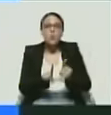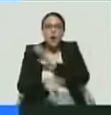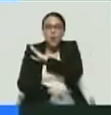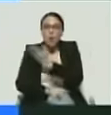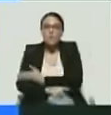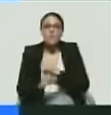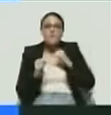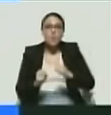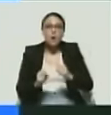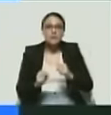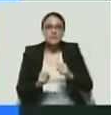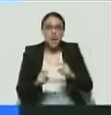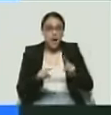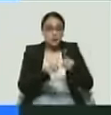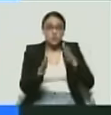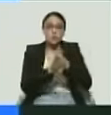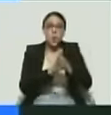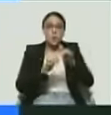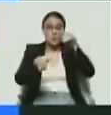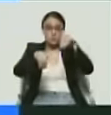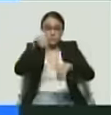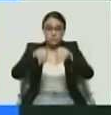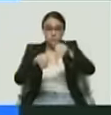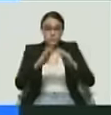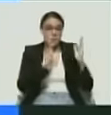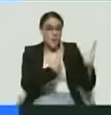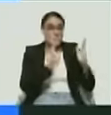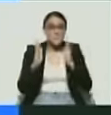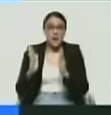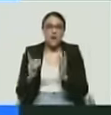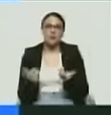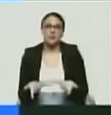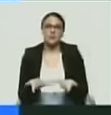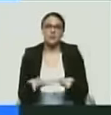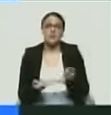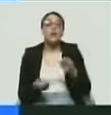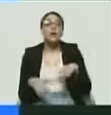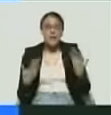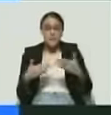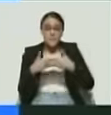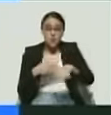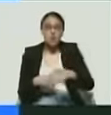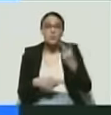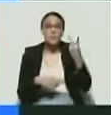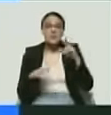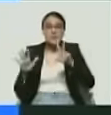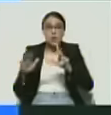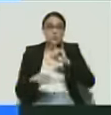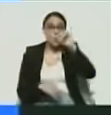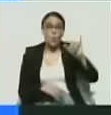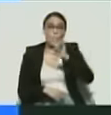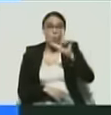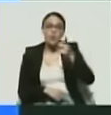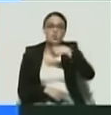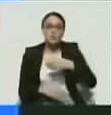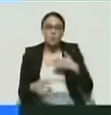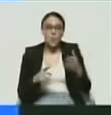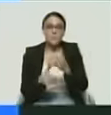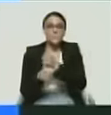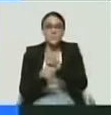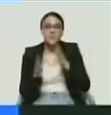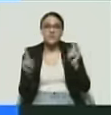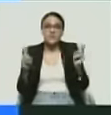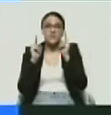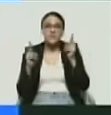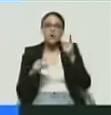electoral para nuestra inmensa victoria del 28 de julio y para defender